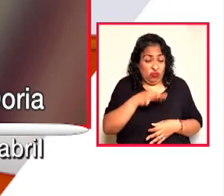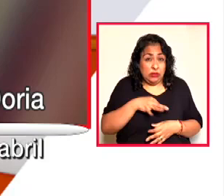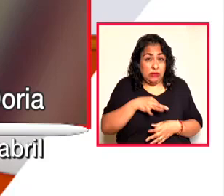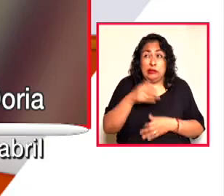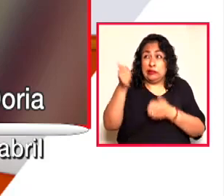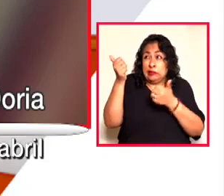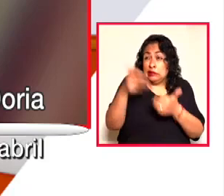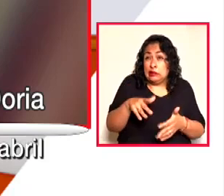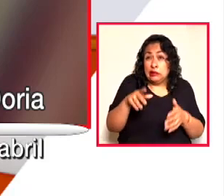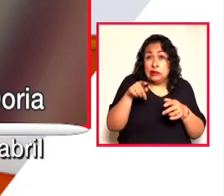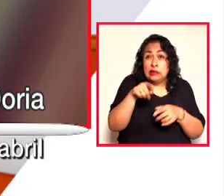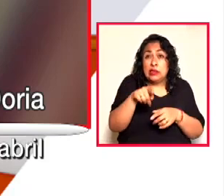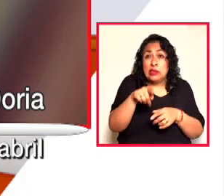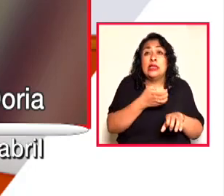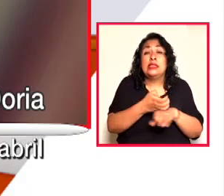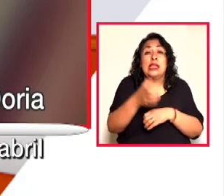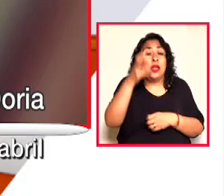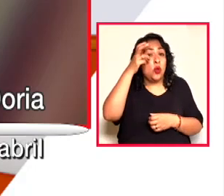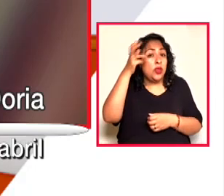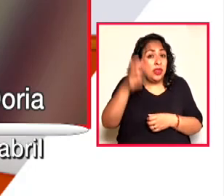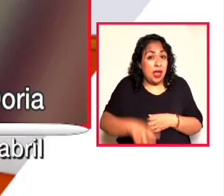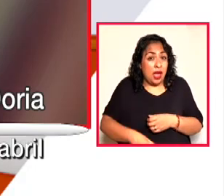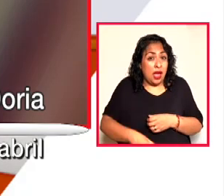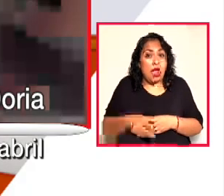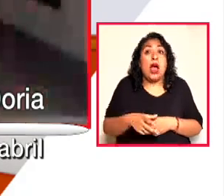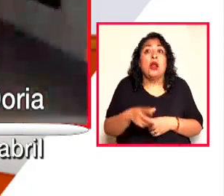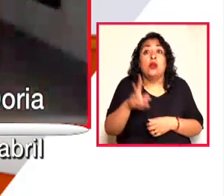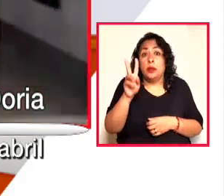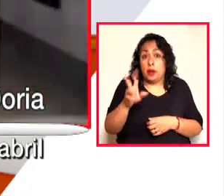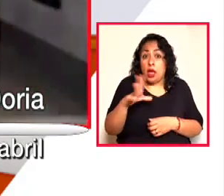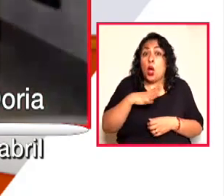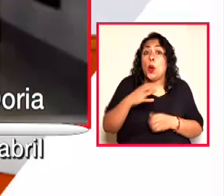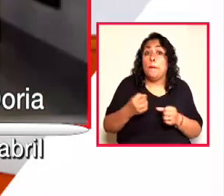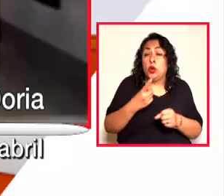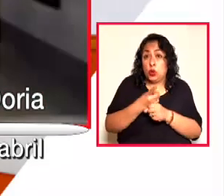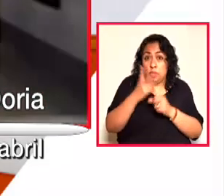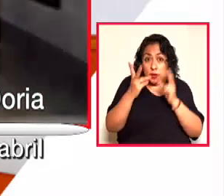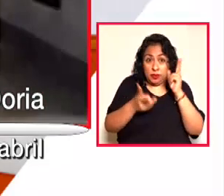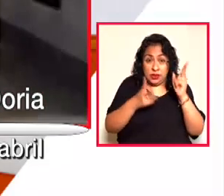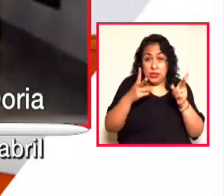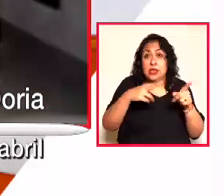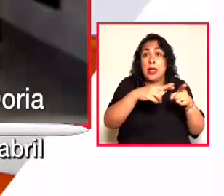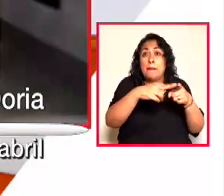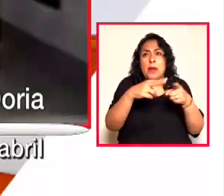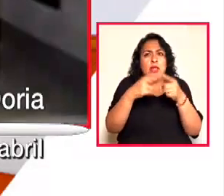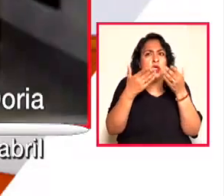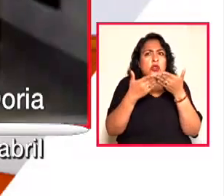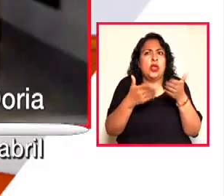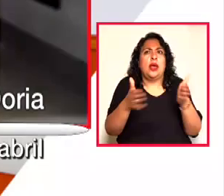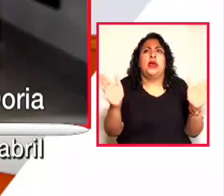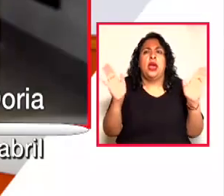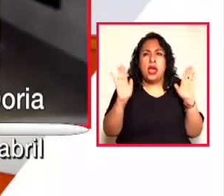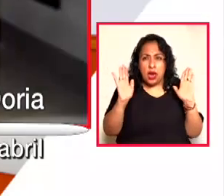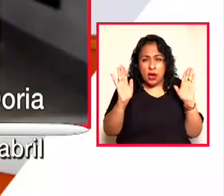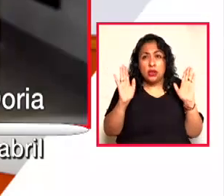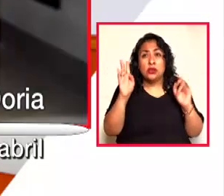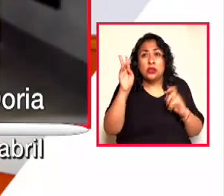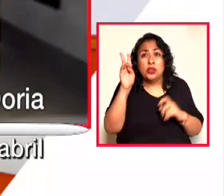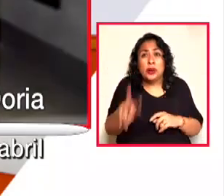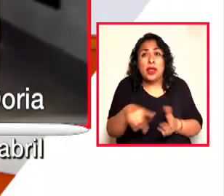directamente del estado de Hidalgo. No se pierdan esta gran oportunidad, visiten los patios, son patios abiertos, realmente es un lugar